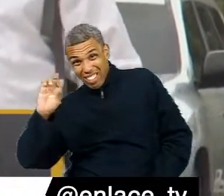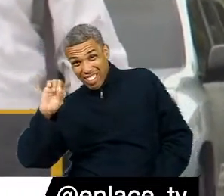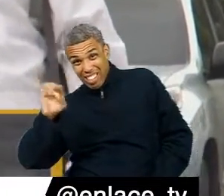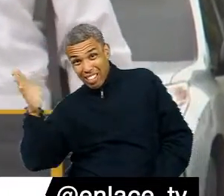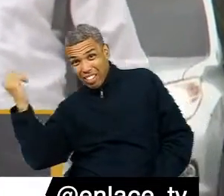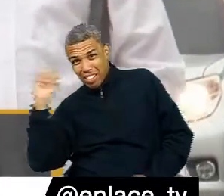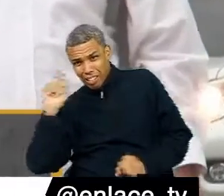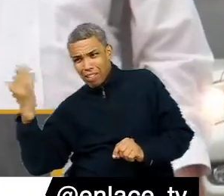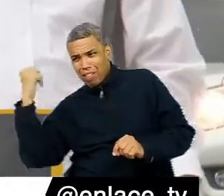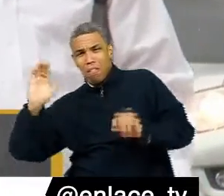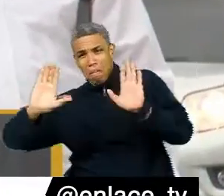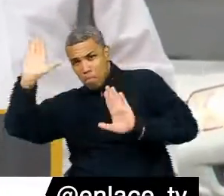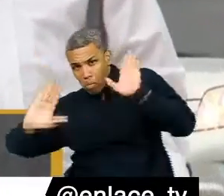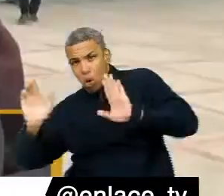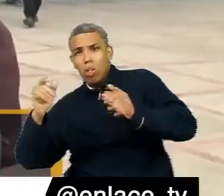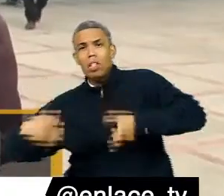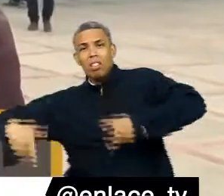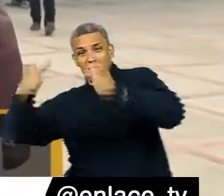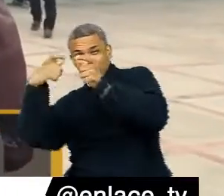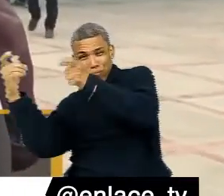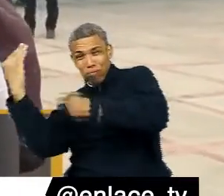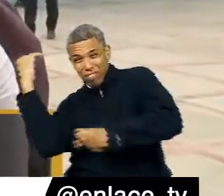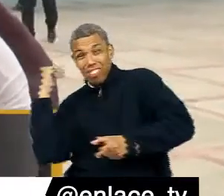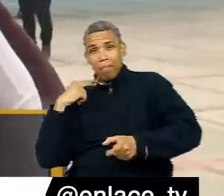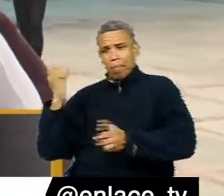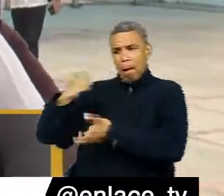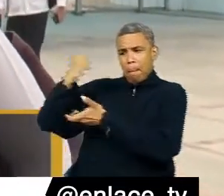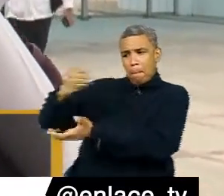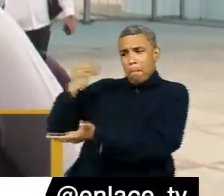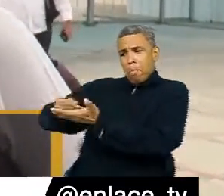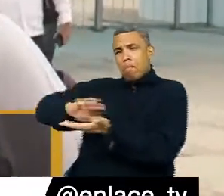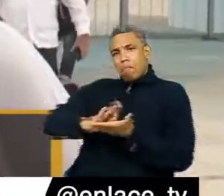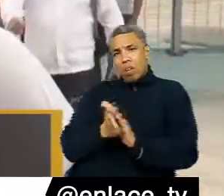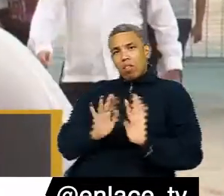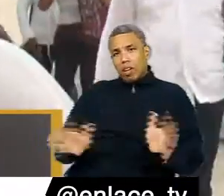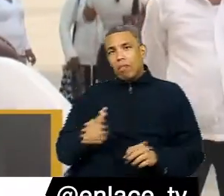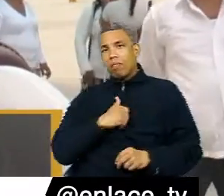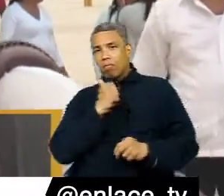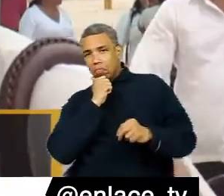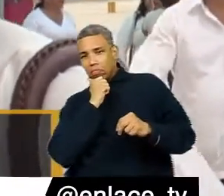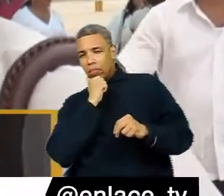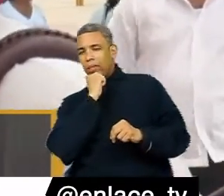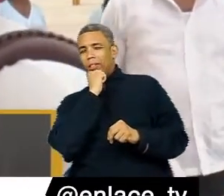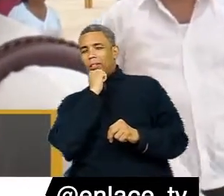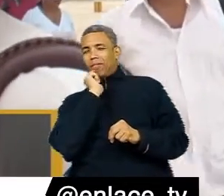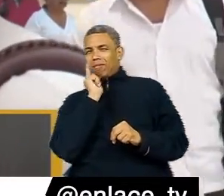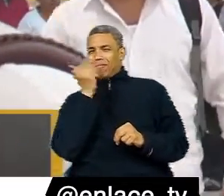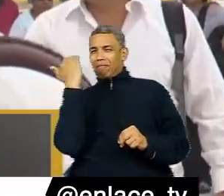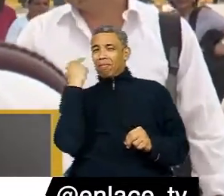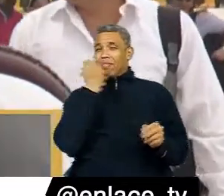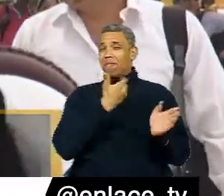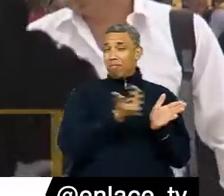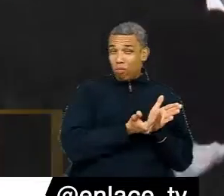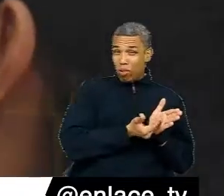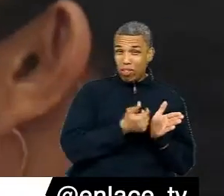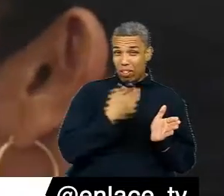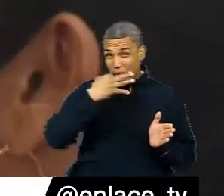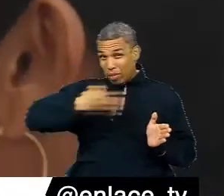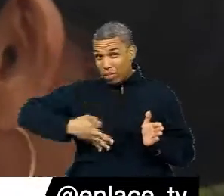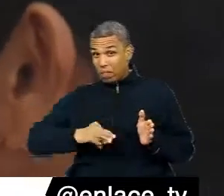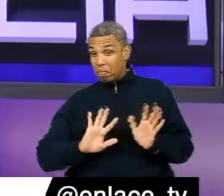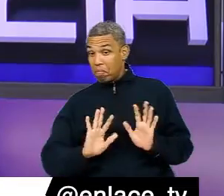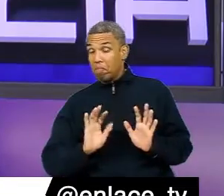Sala Plena, el Ministerio Público vulneró los derechos de Córdoba al sancionarla sin tener en cuenta la legalidad de las evidencias, razones centrales para tumbar el fallo.